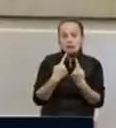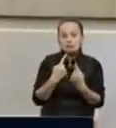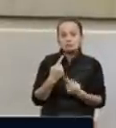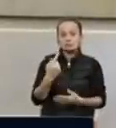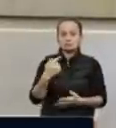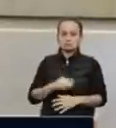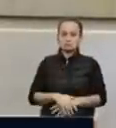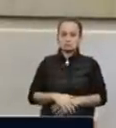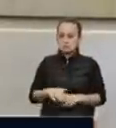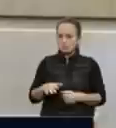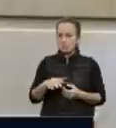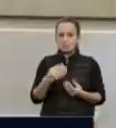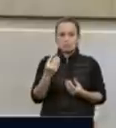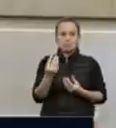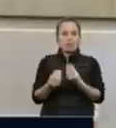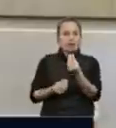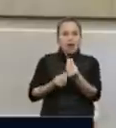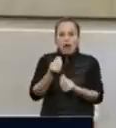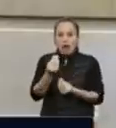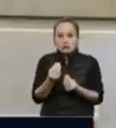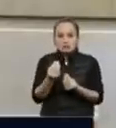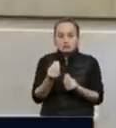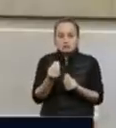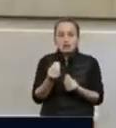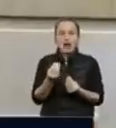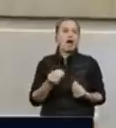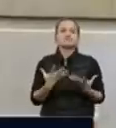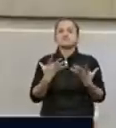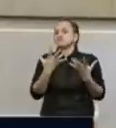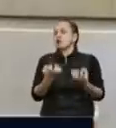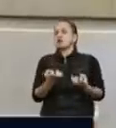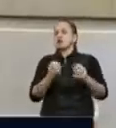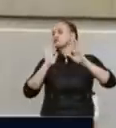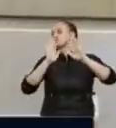hecho no es porque no se haya querido.